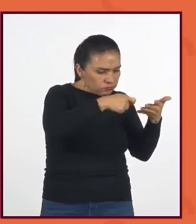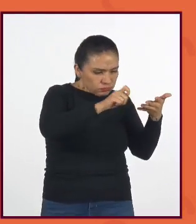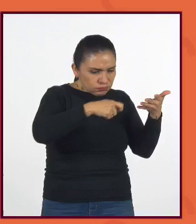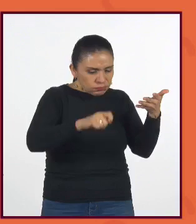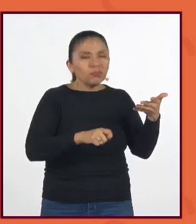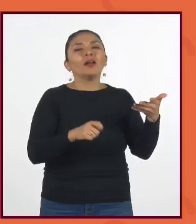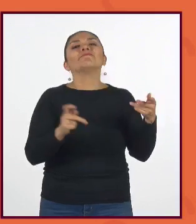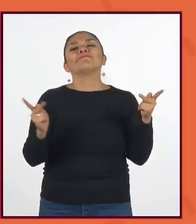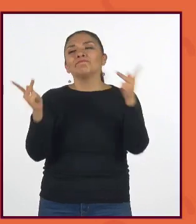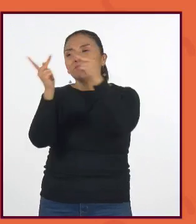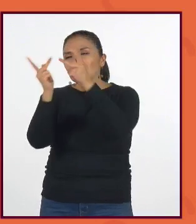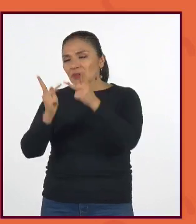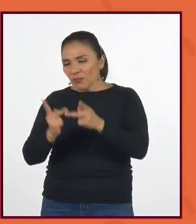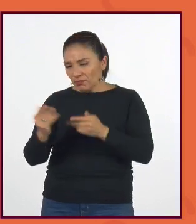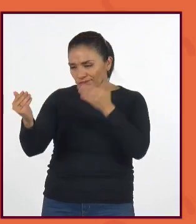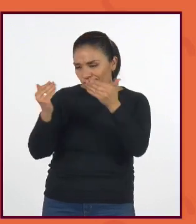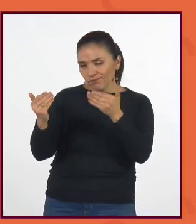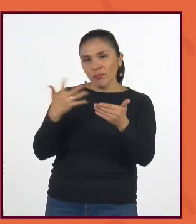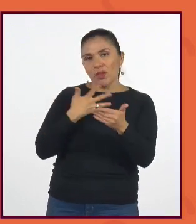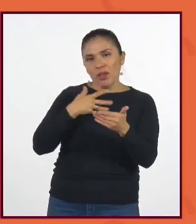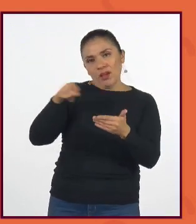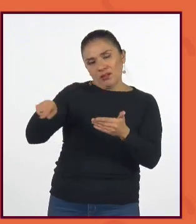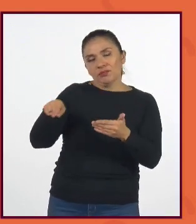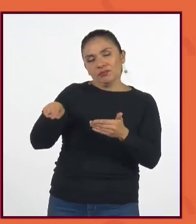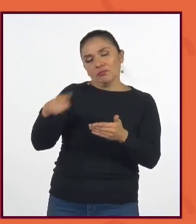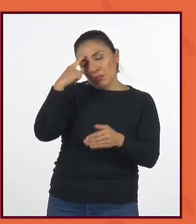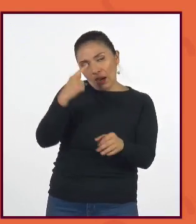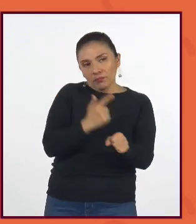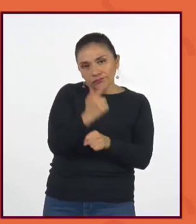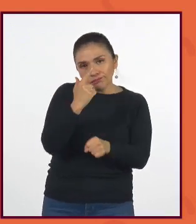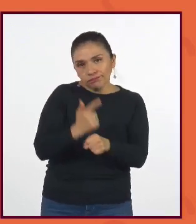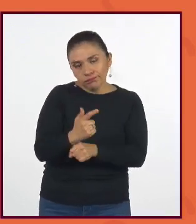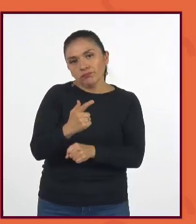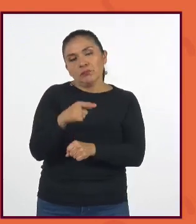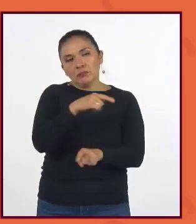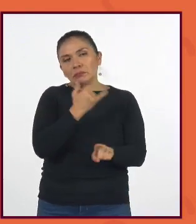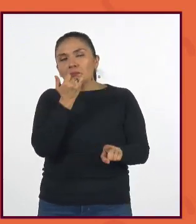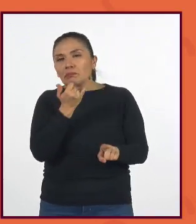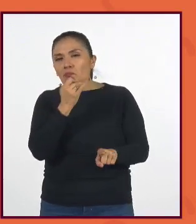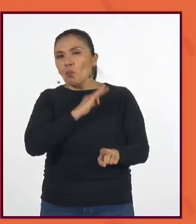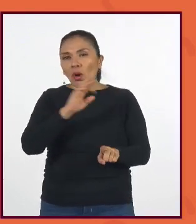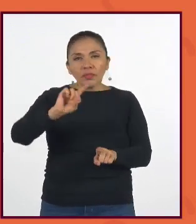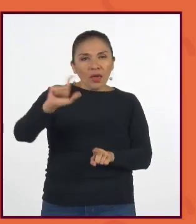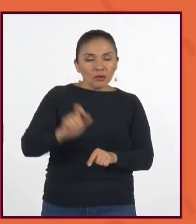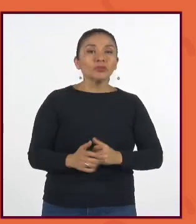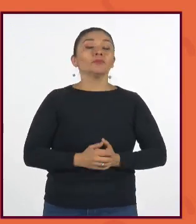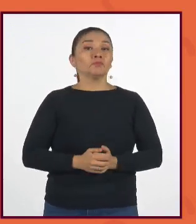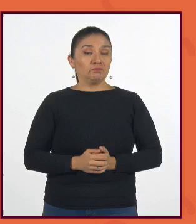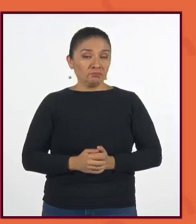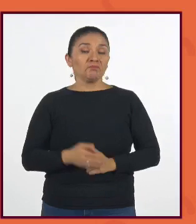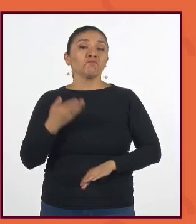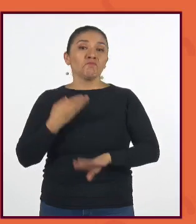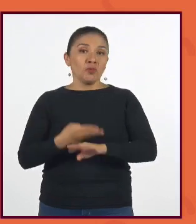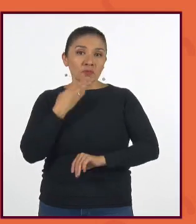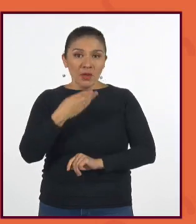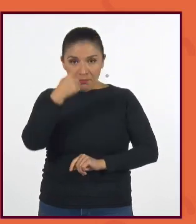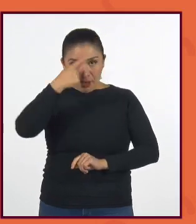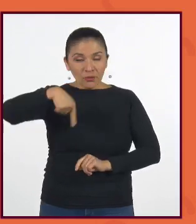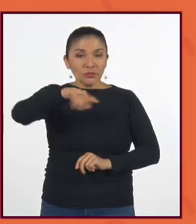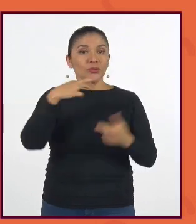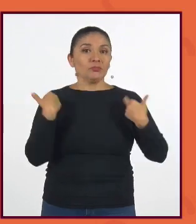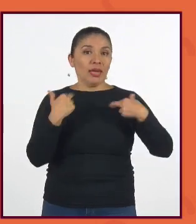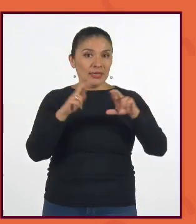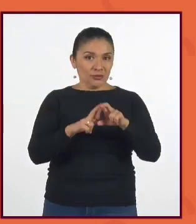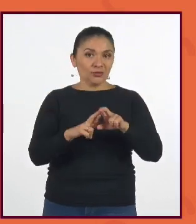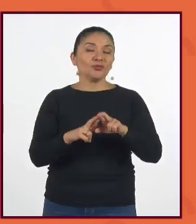y ya viene la detección del probable diagnóstico. Muy buen ejercicio para el sector educativo. Así es.